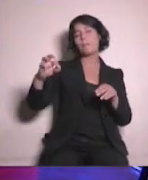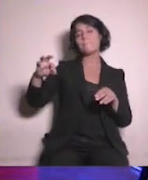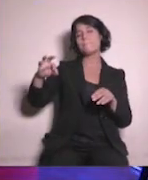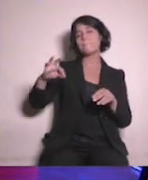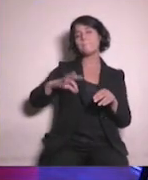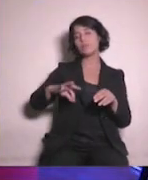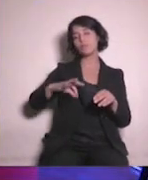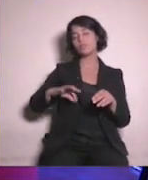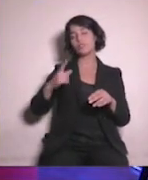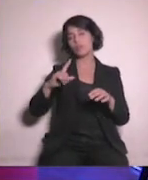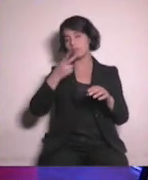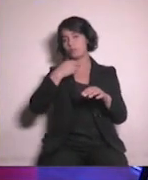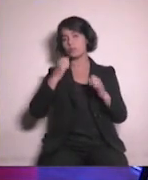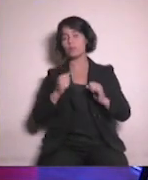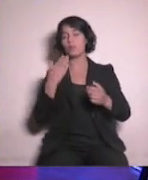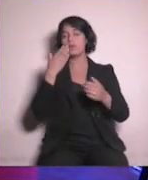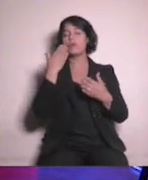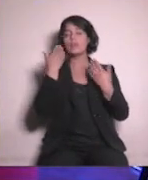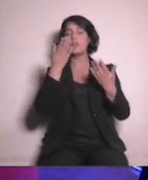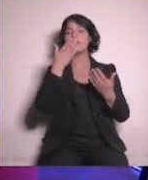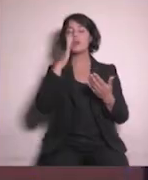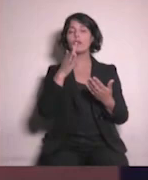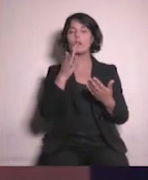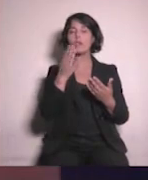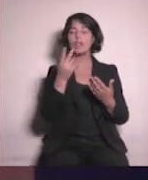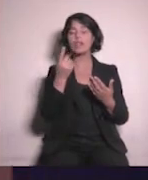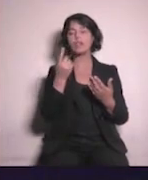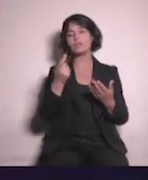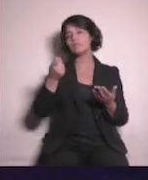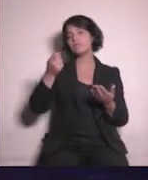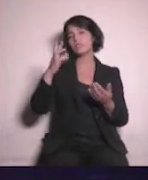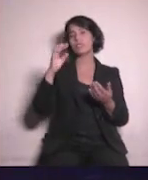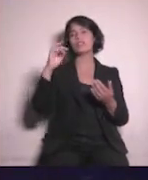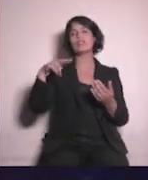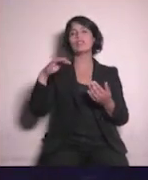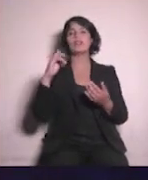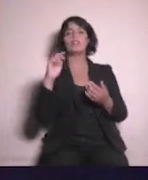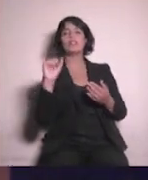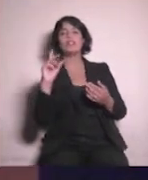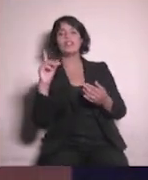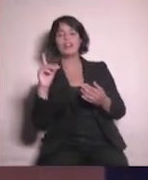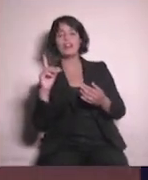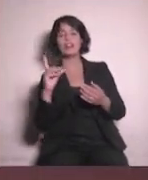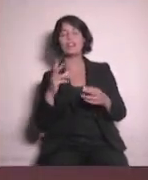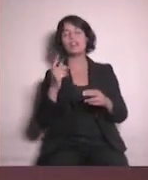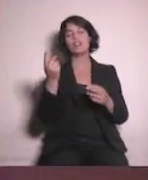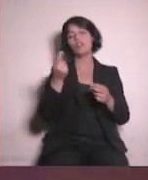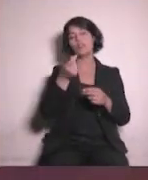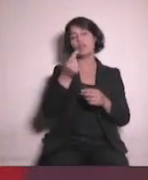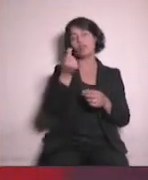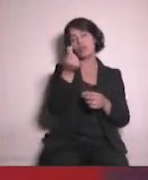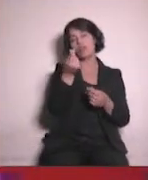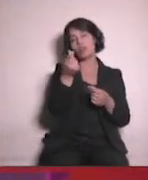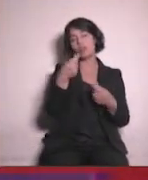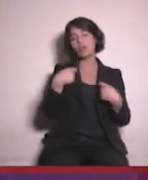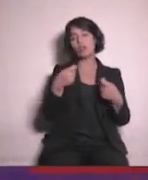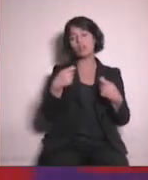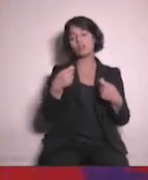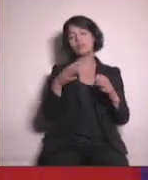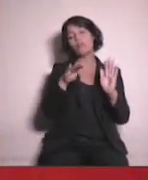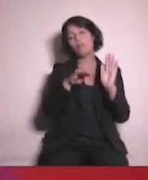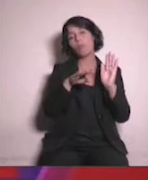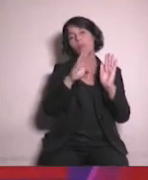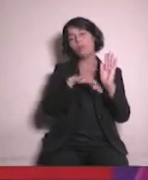Nosotros podemos entregar la mejor rentabilidad para esos fondos y lo hacemos a costos más bajos que las alternativas que